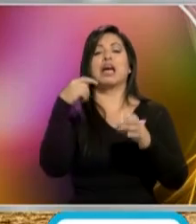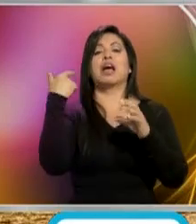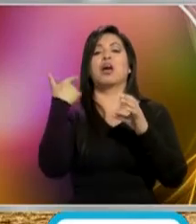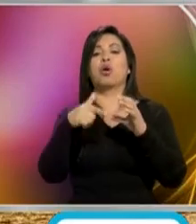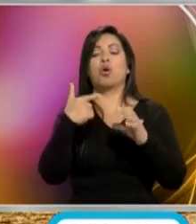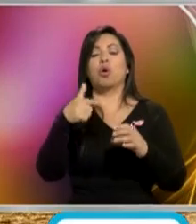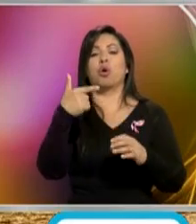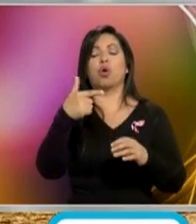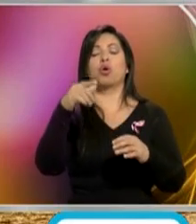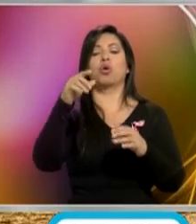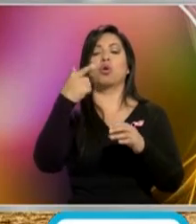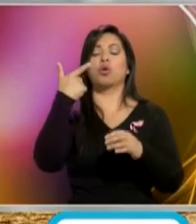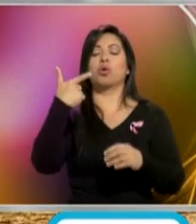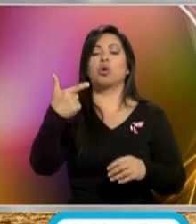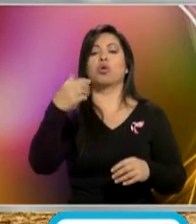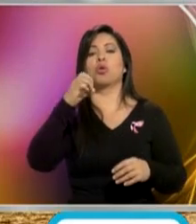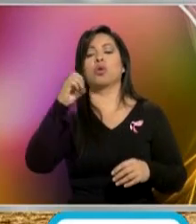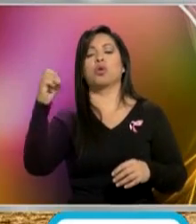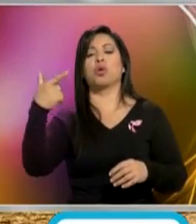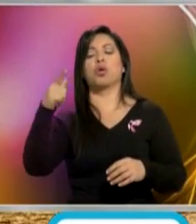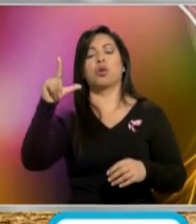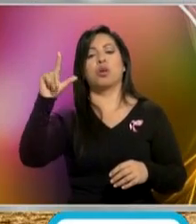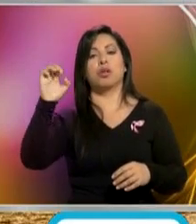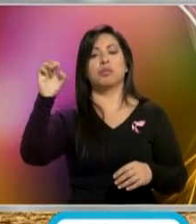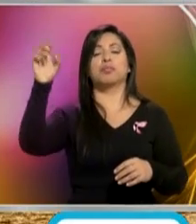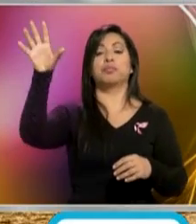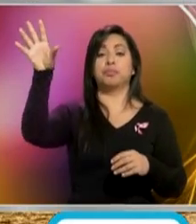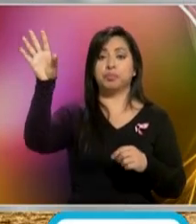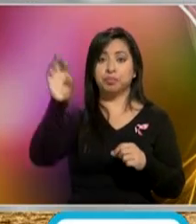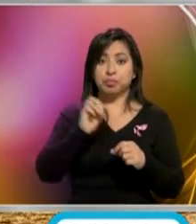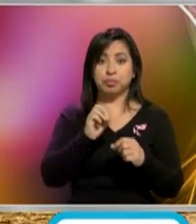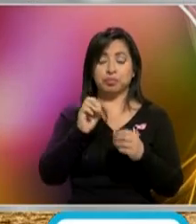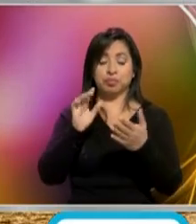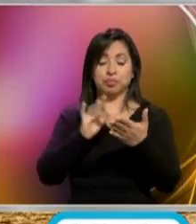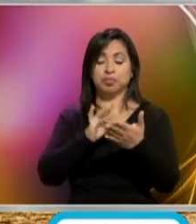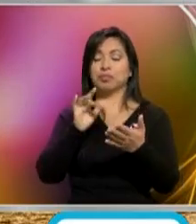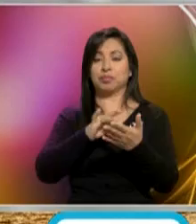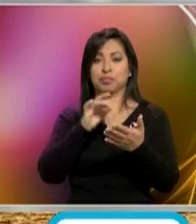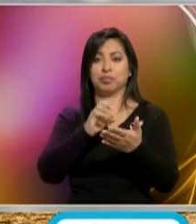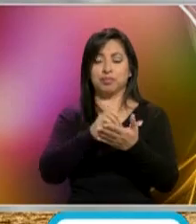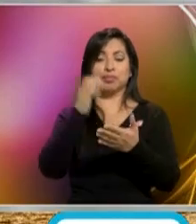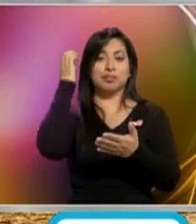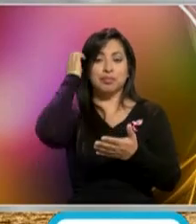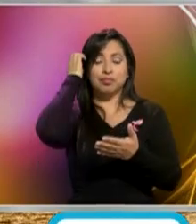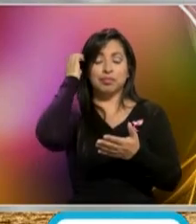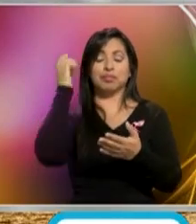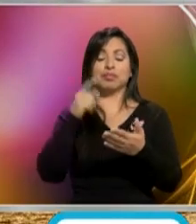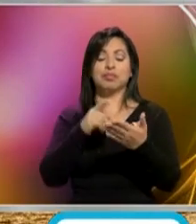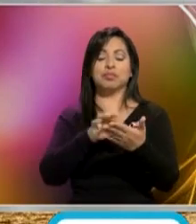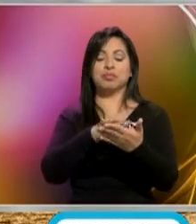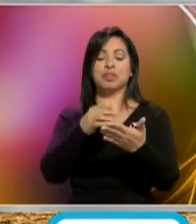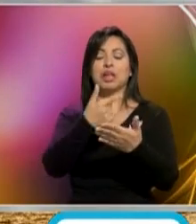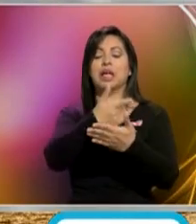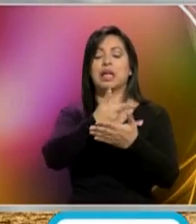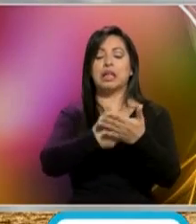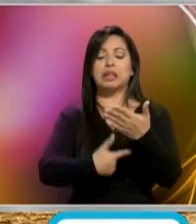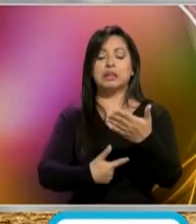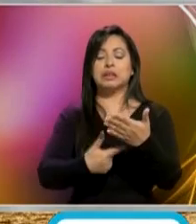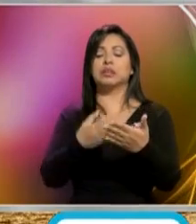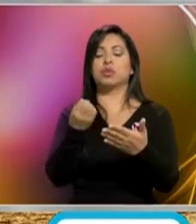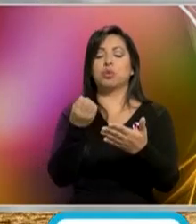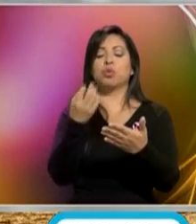ejemplo recibiste una cotización para el costo de tu boleto de tren o de camión o de avión,